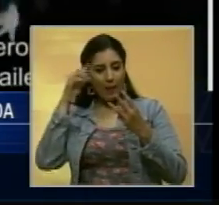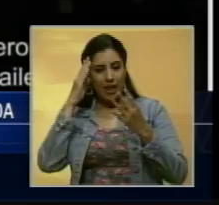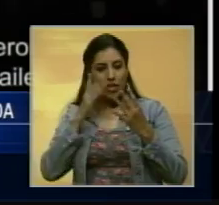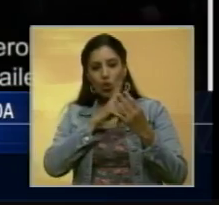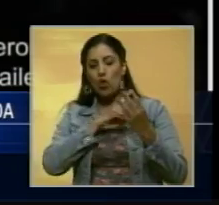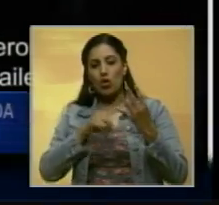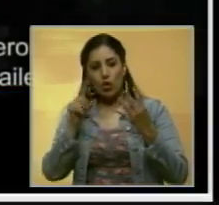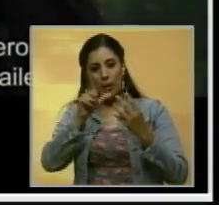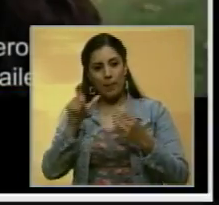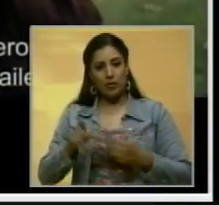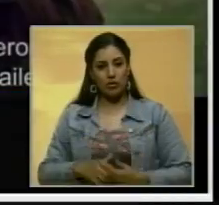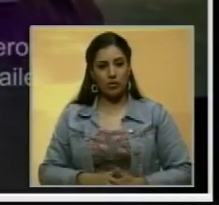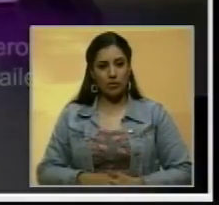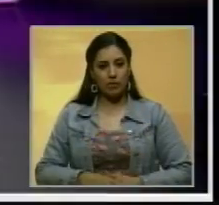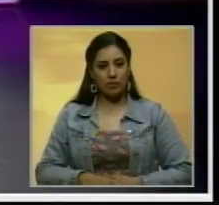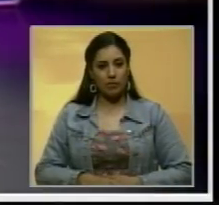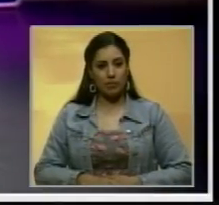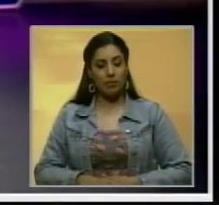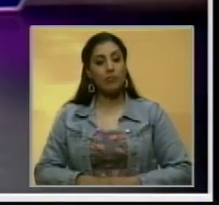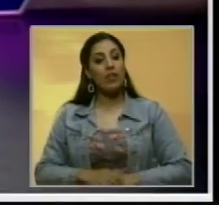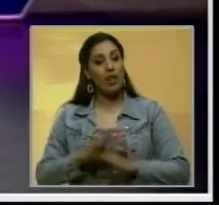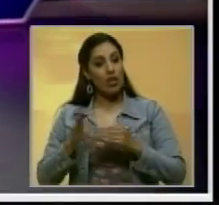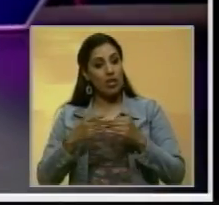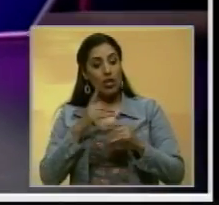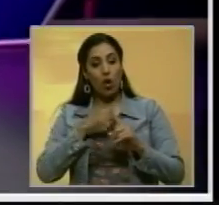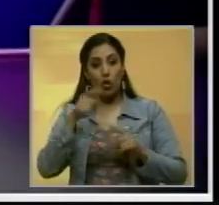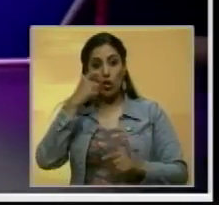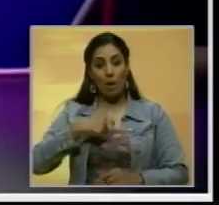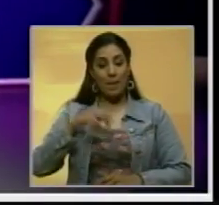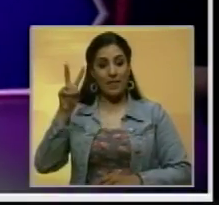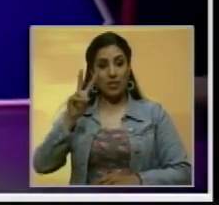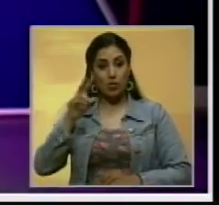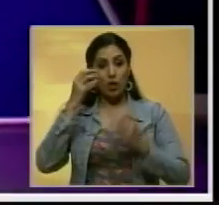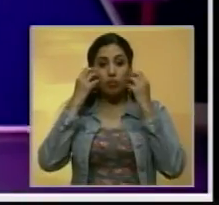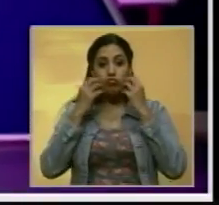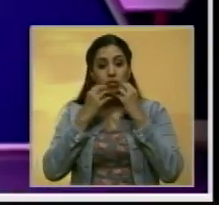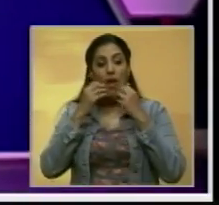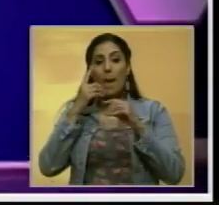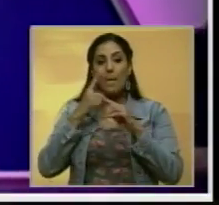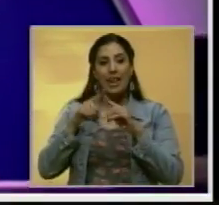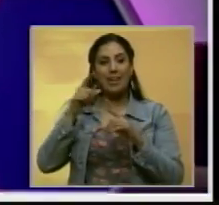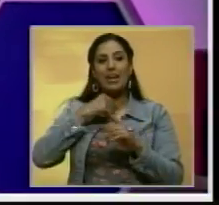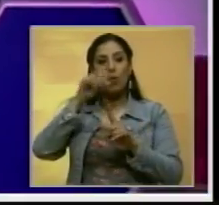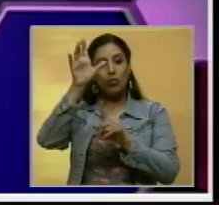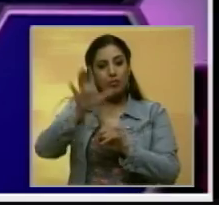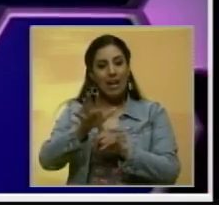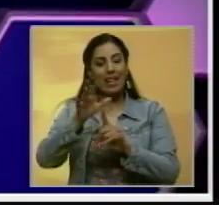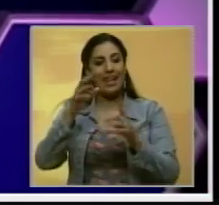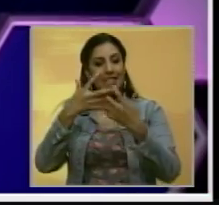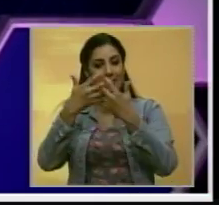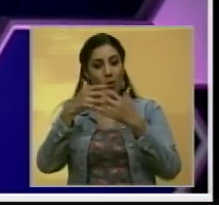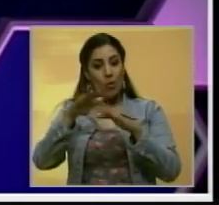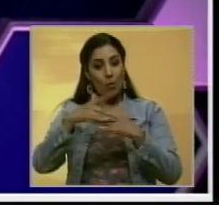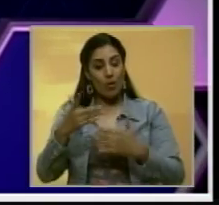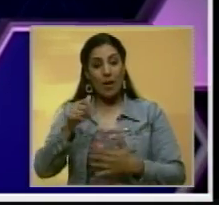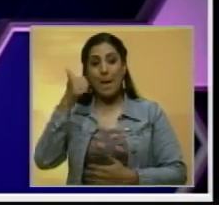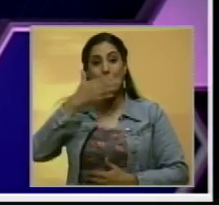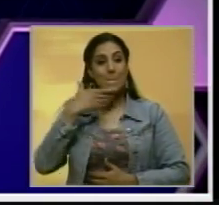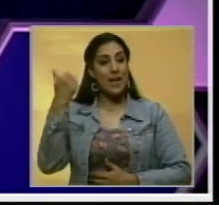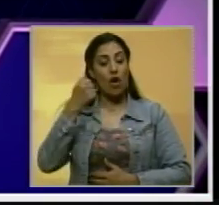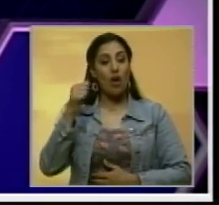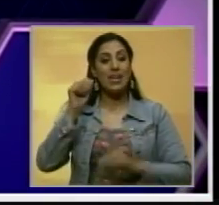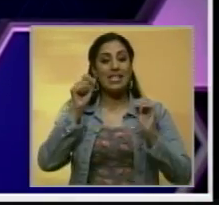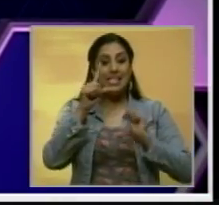Aniston y Charlize Theron. Y cerramos con el venezolano Edgar Ramírez, que no para de conquistar a Hollywood, porque ahora se ubica entre las mejores